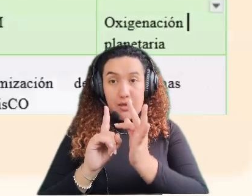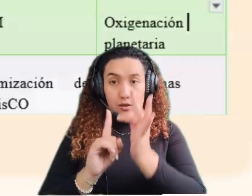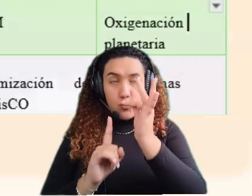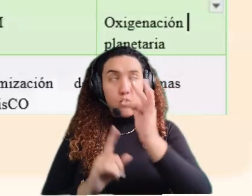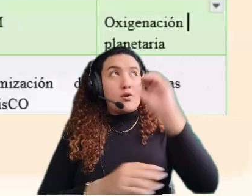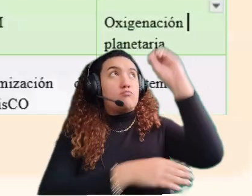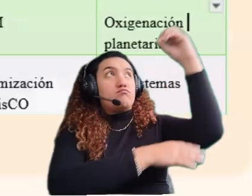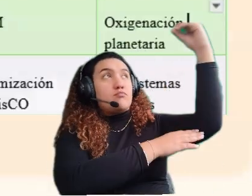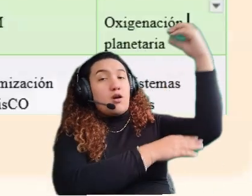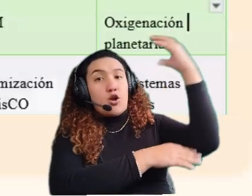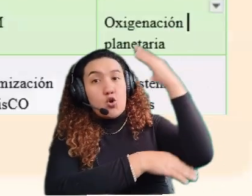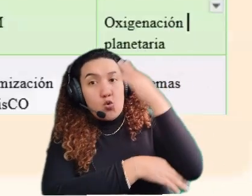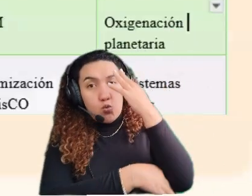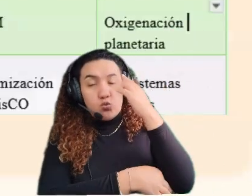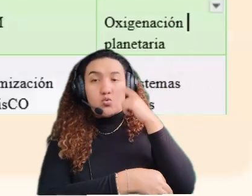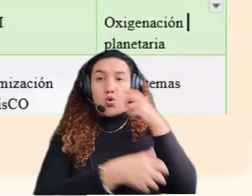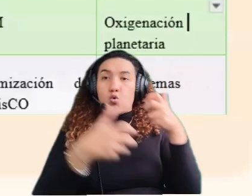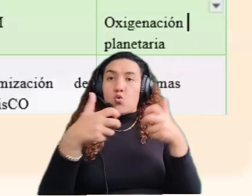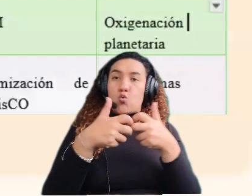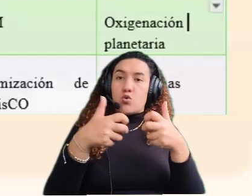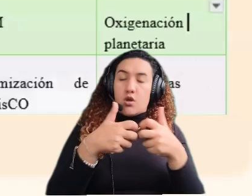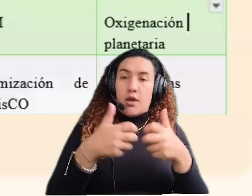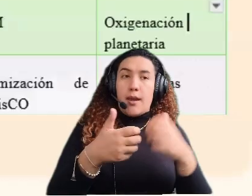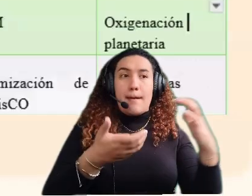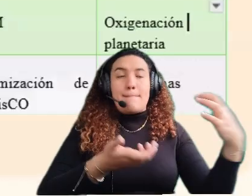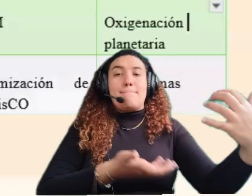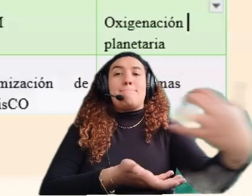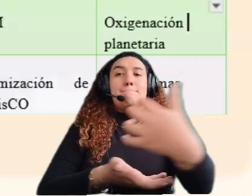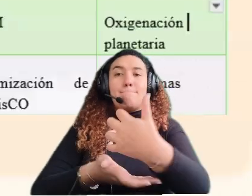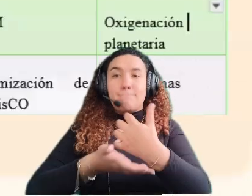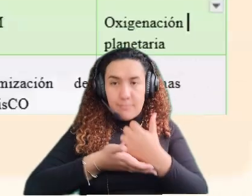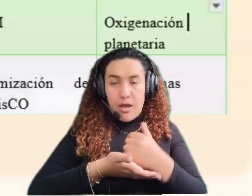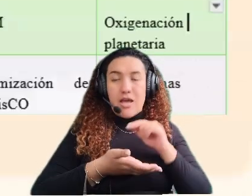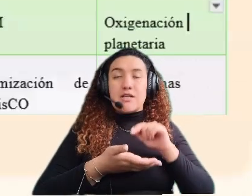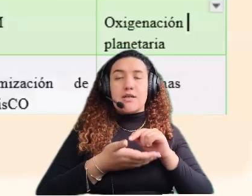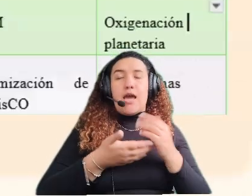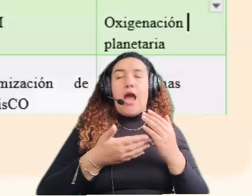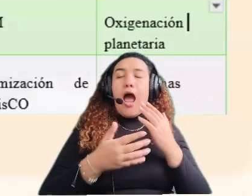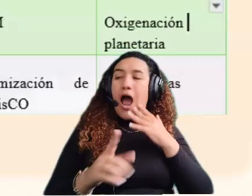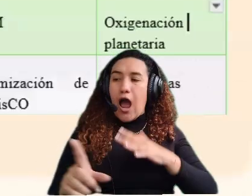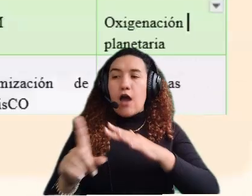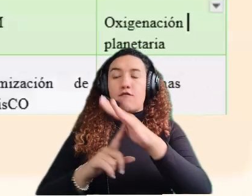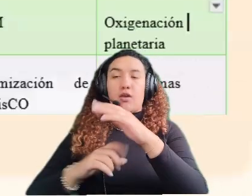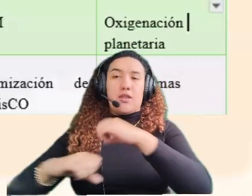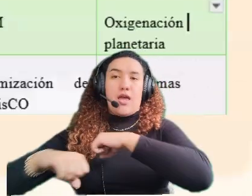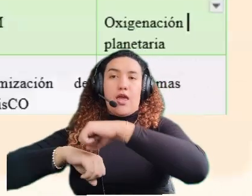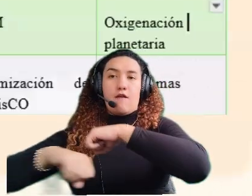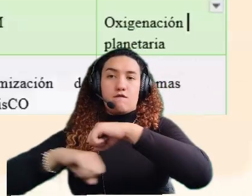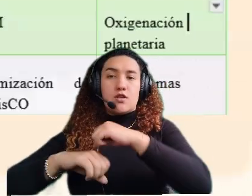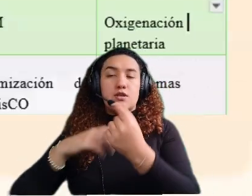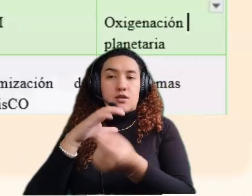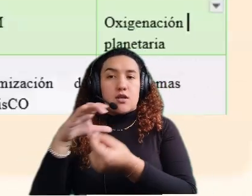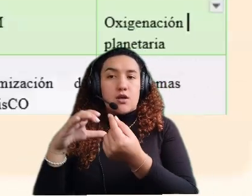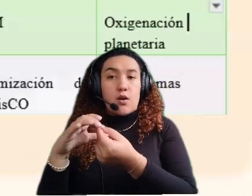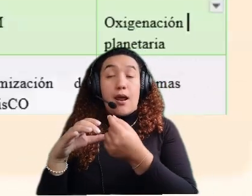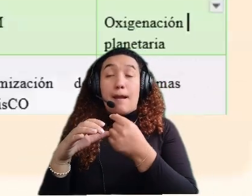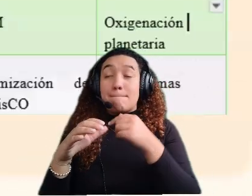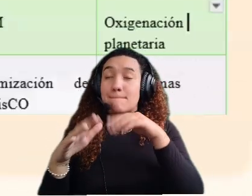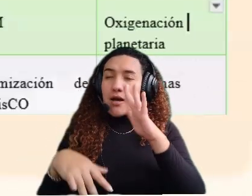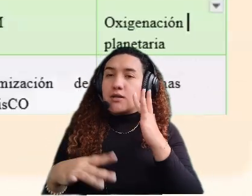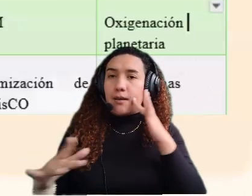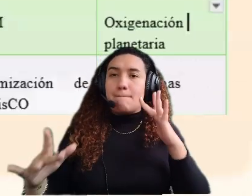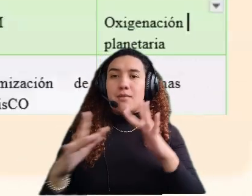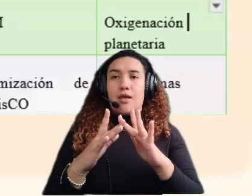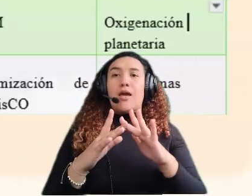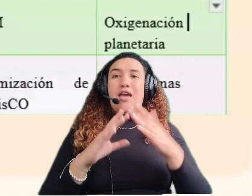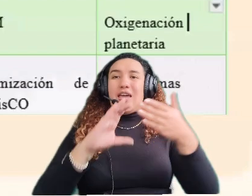temperatura, la luz y los nutrientes afectan la eficiencia celular, especialmente bajo